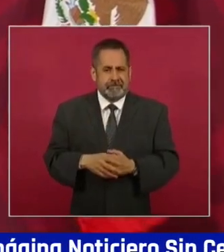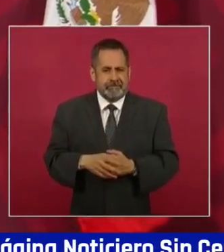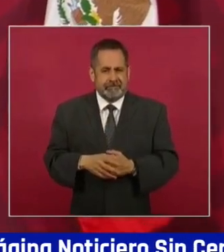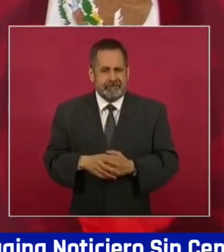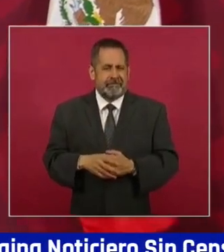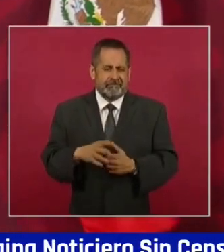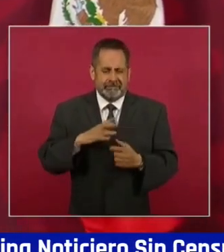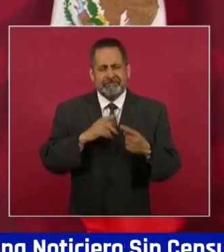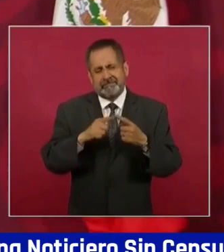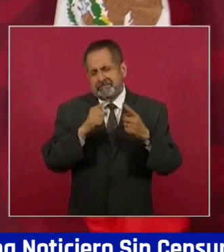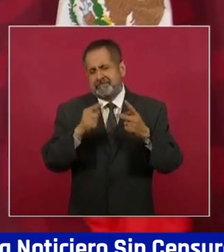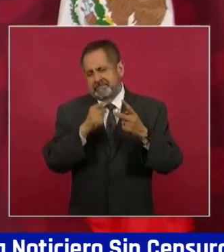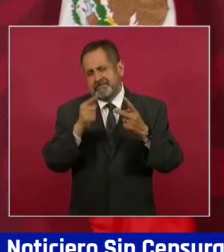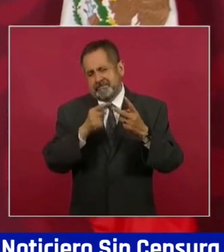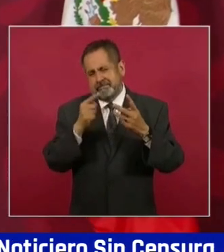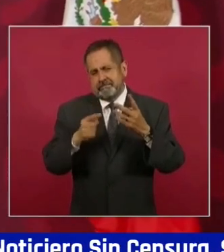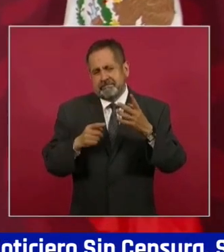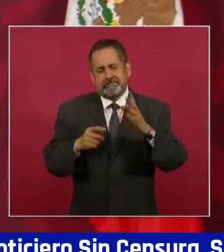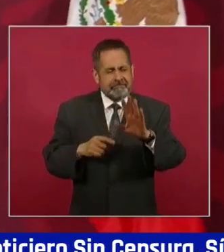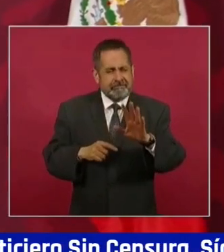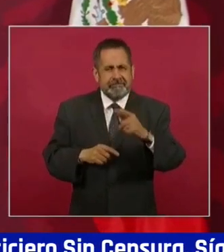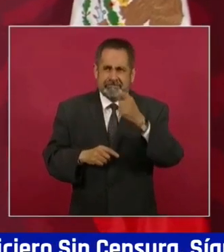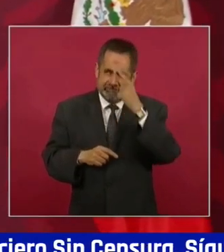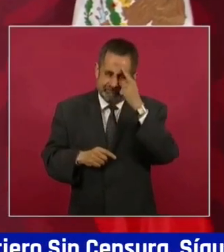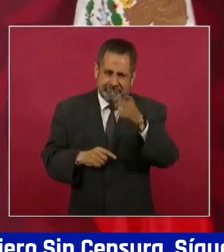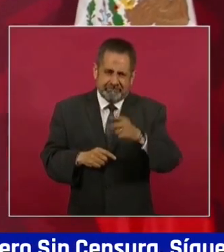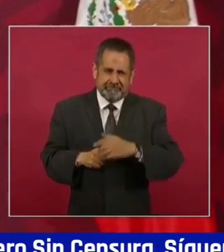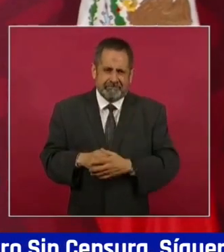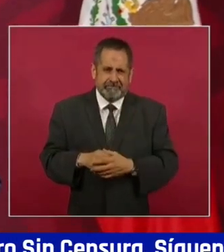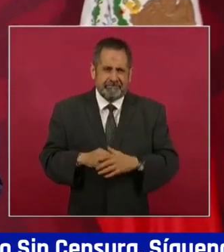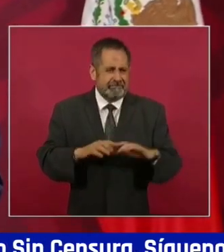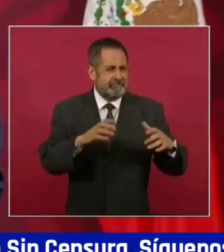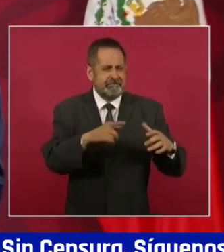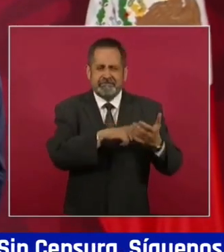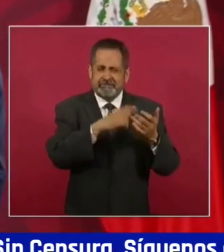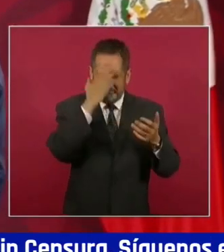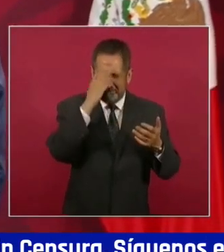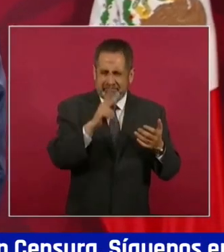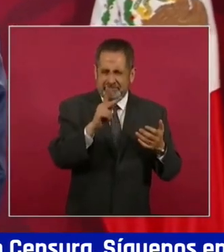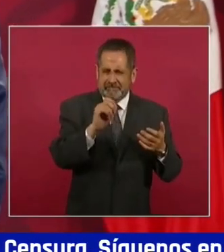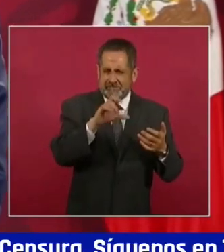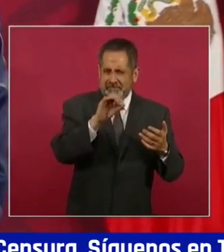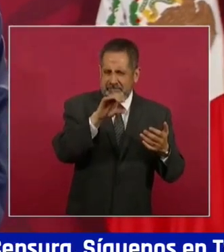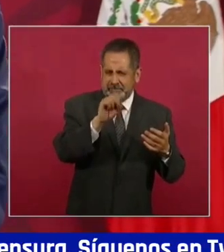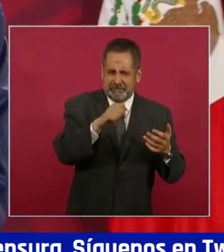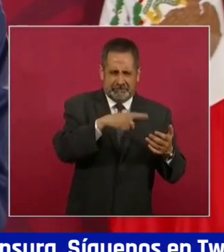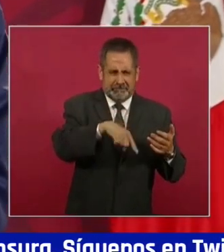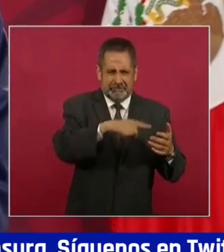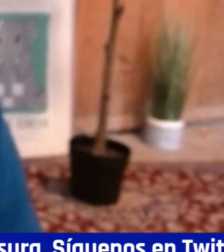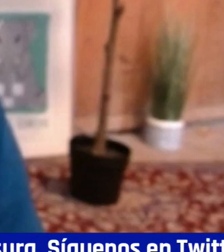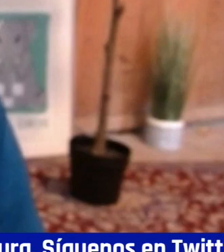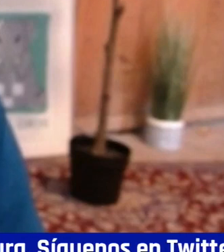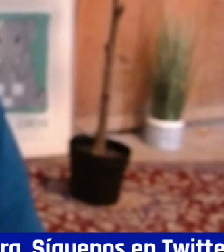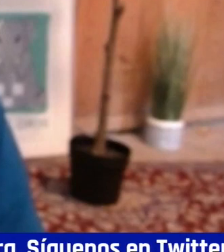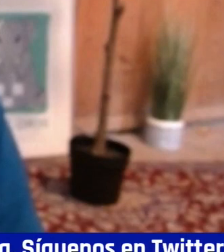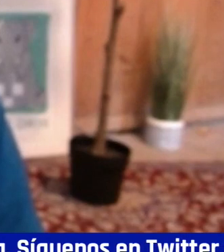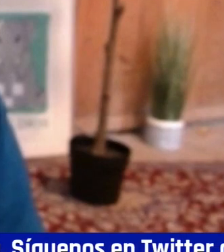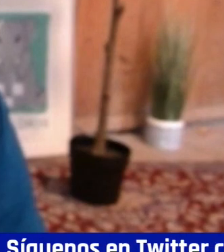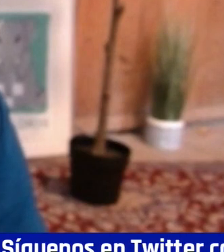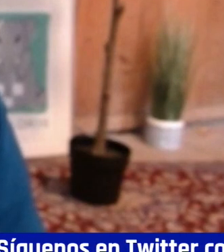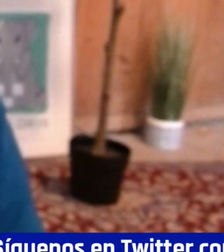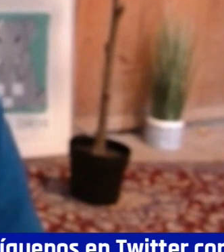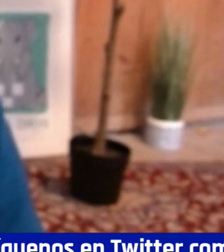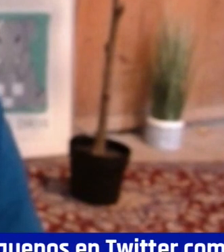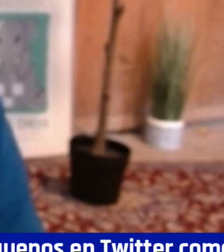adelantaba desde el principio de este espacio, y que además se declaró que no son válidos, escuche esto es muy importante, no son válidos en